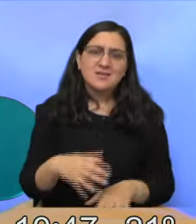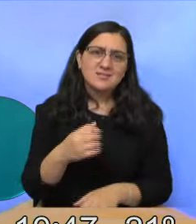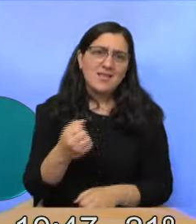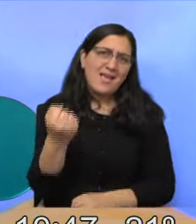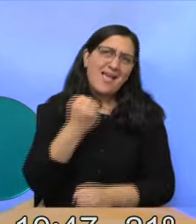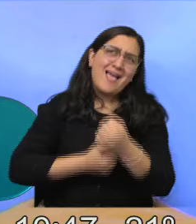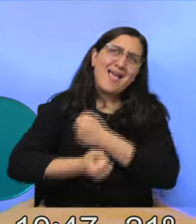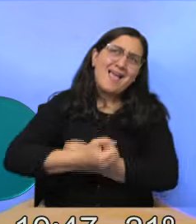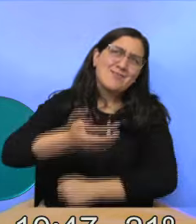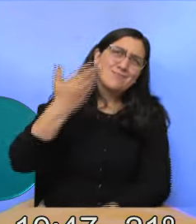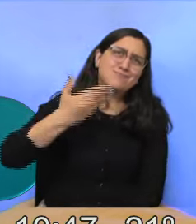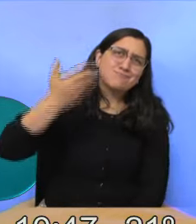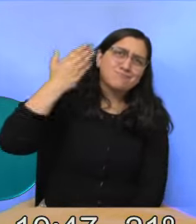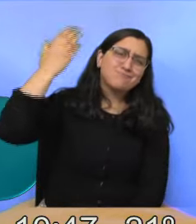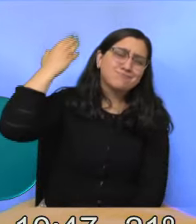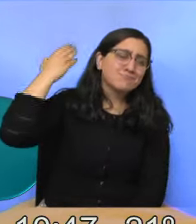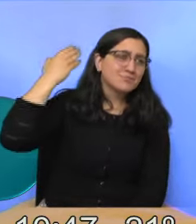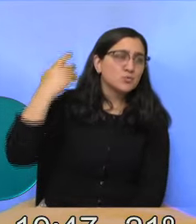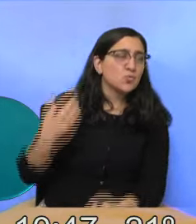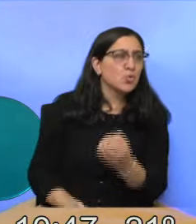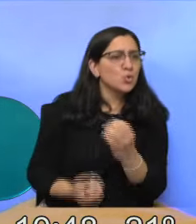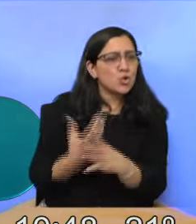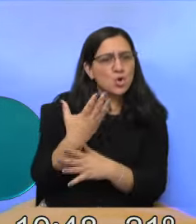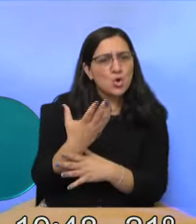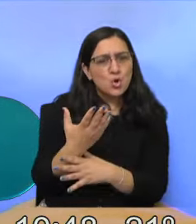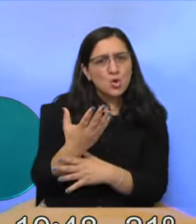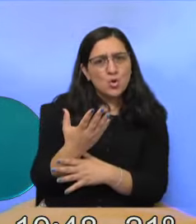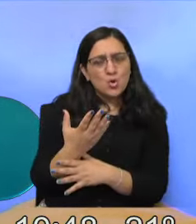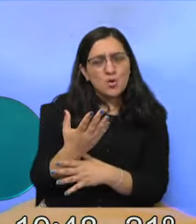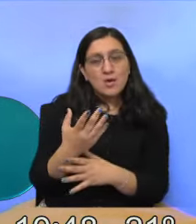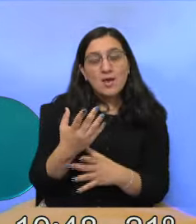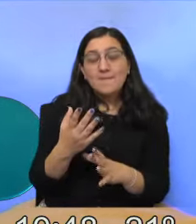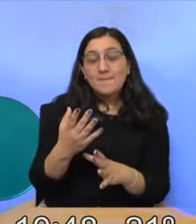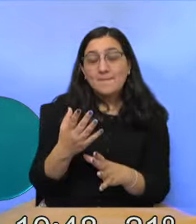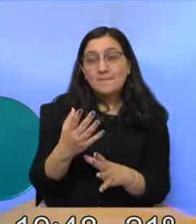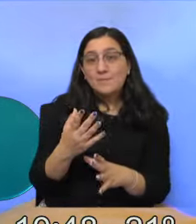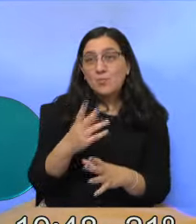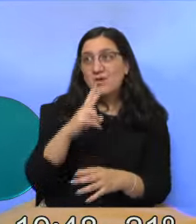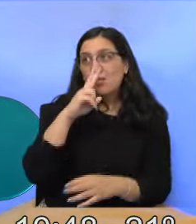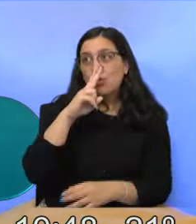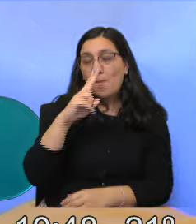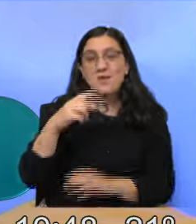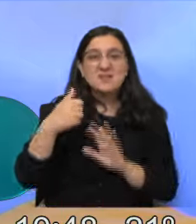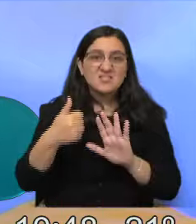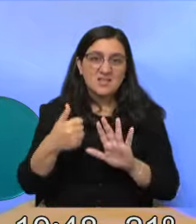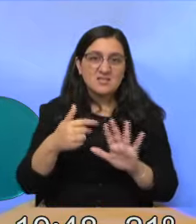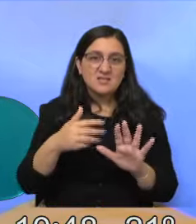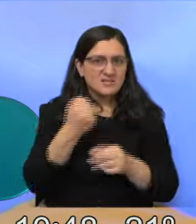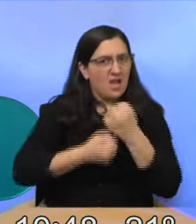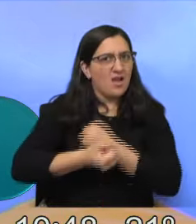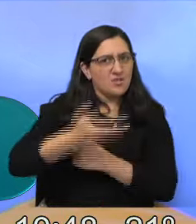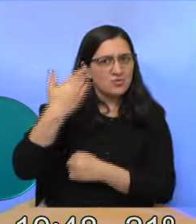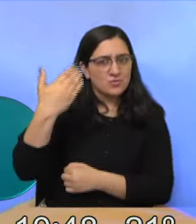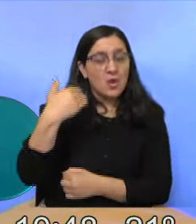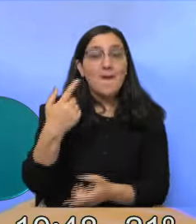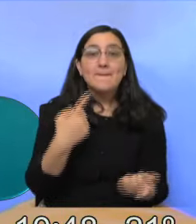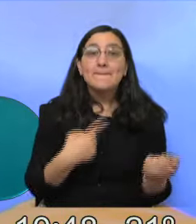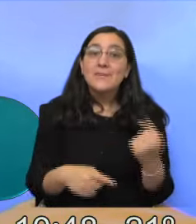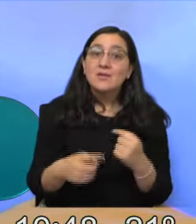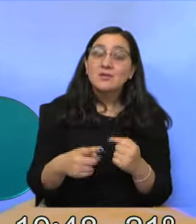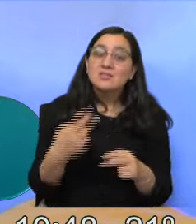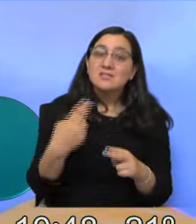muchísimos años. Yo diría que surgió, bueno, viene de la mano con algo que surgió como en 2006, hace muchos años ya, pero